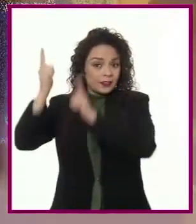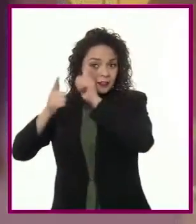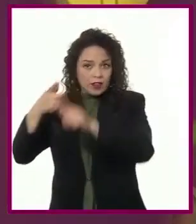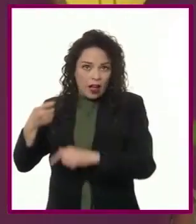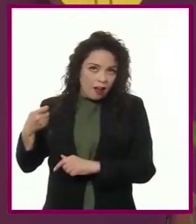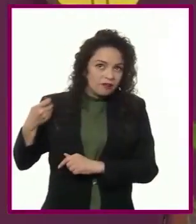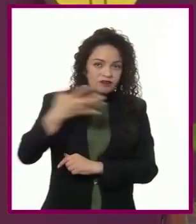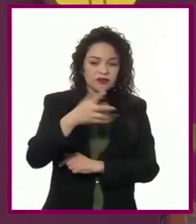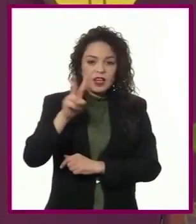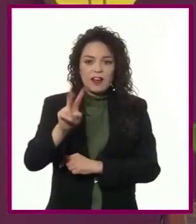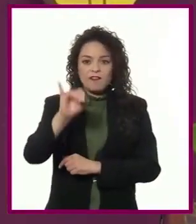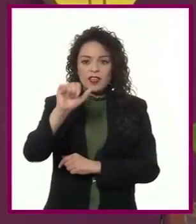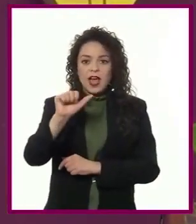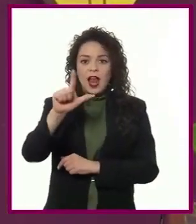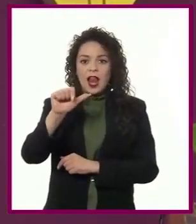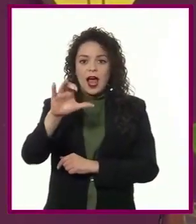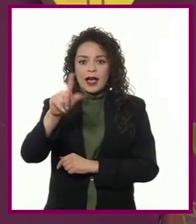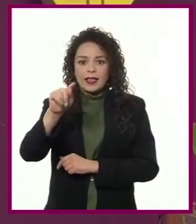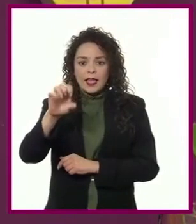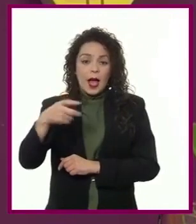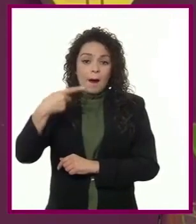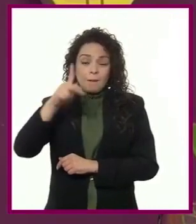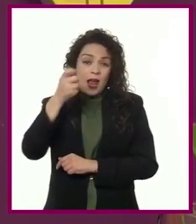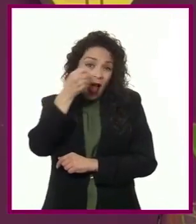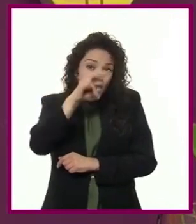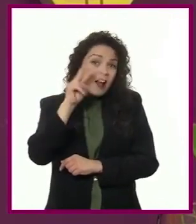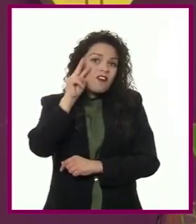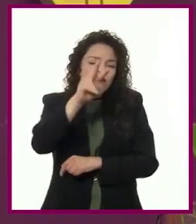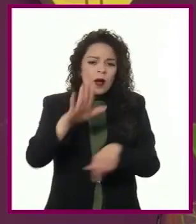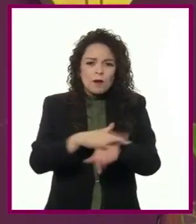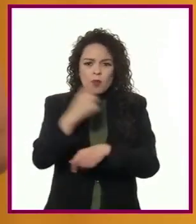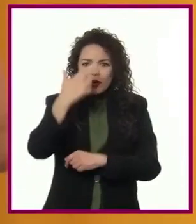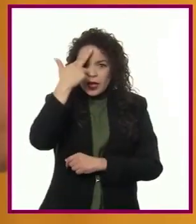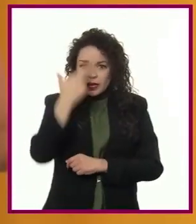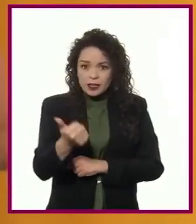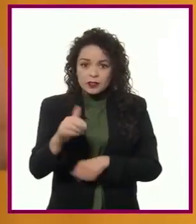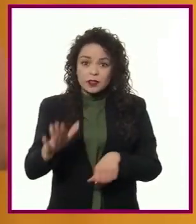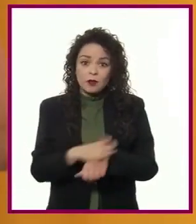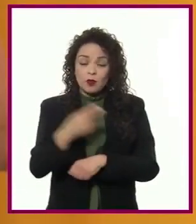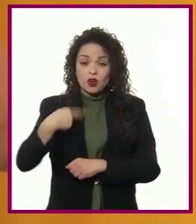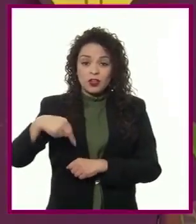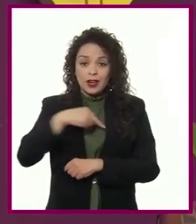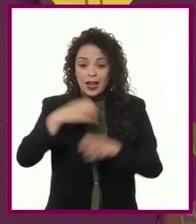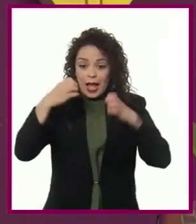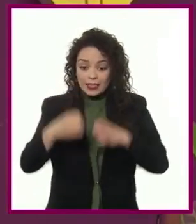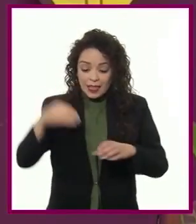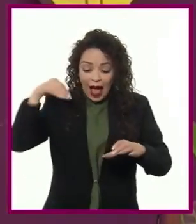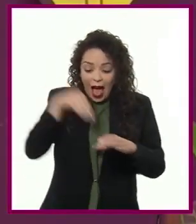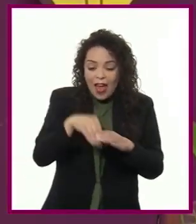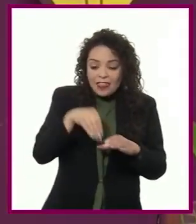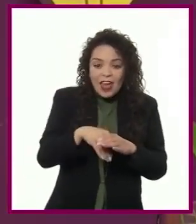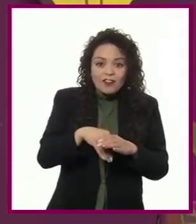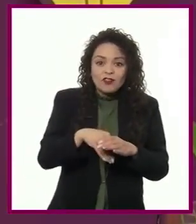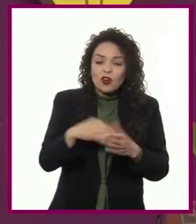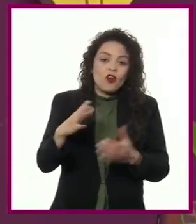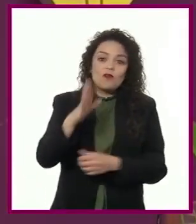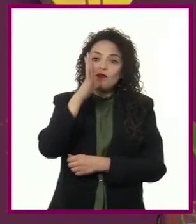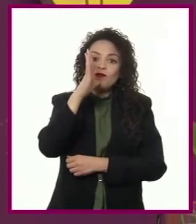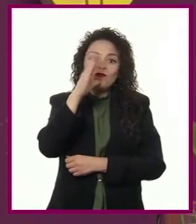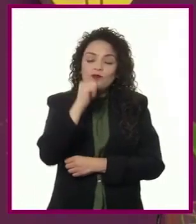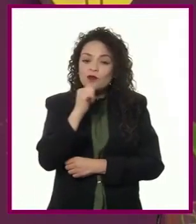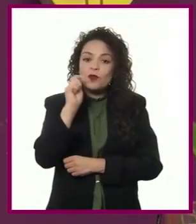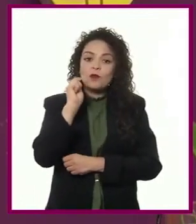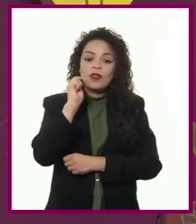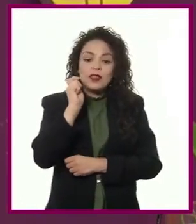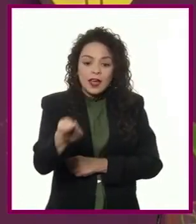Láctea. Sin embargo, la vemos así debido a que nos encontramos en su interior y no se ha logrado